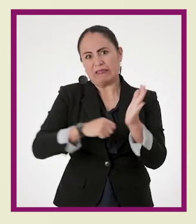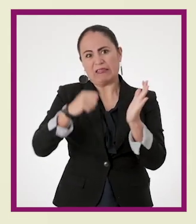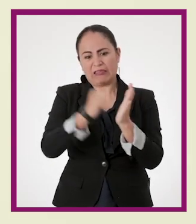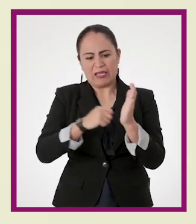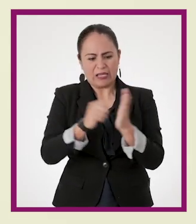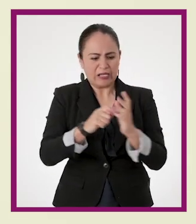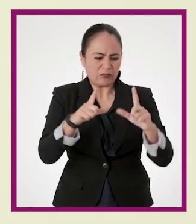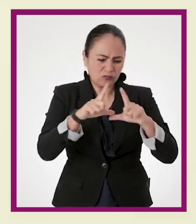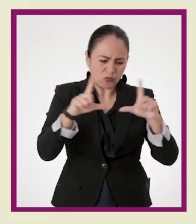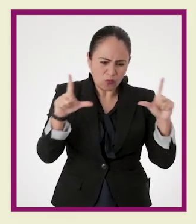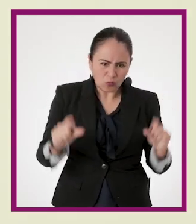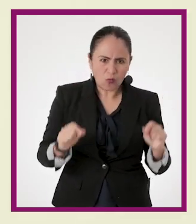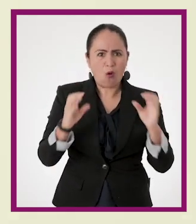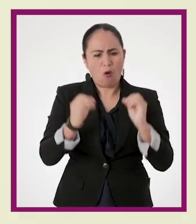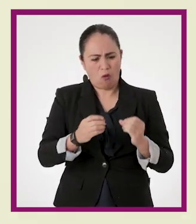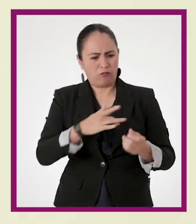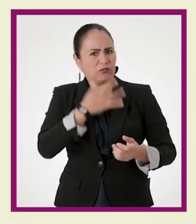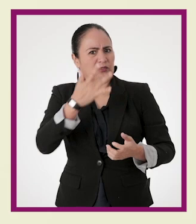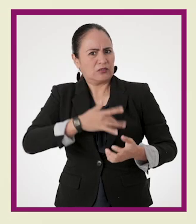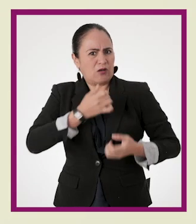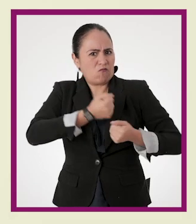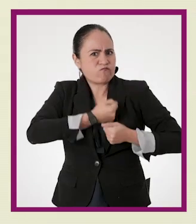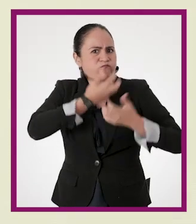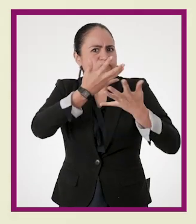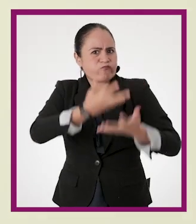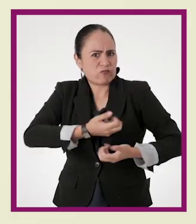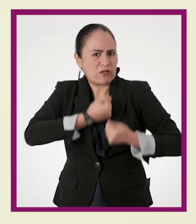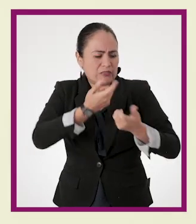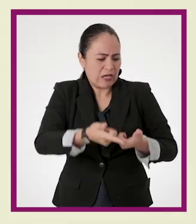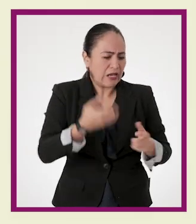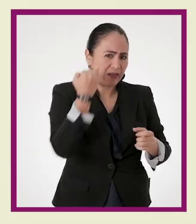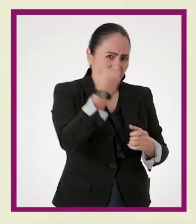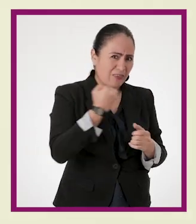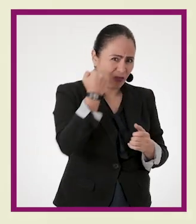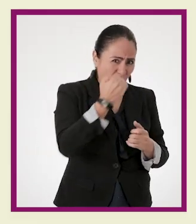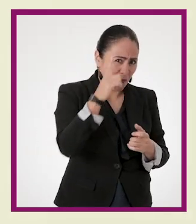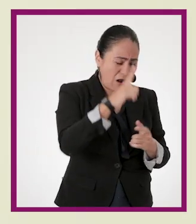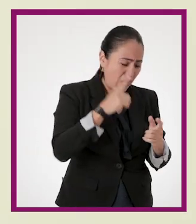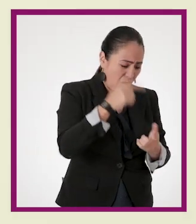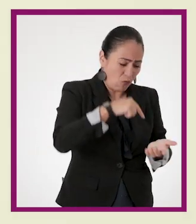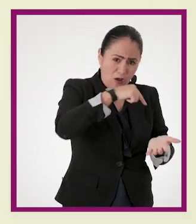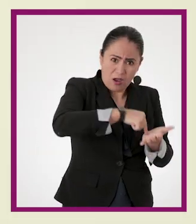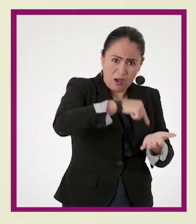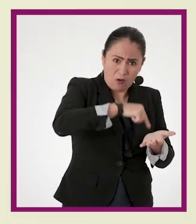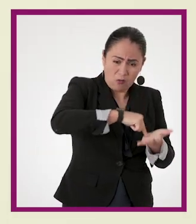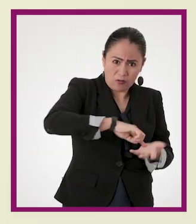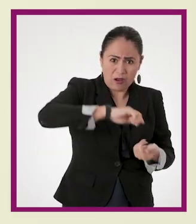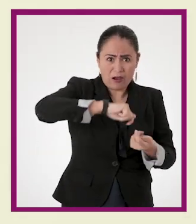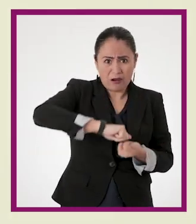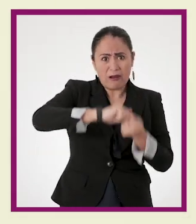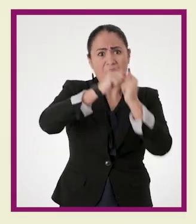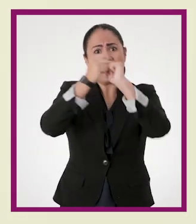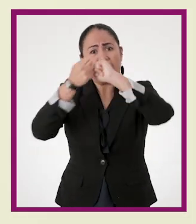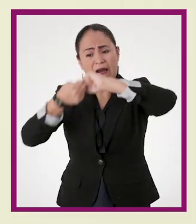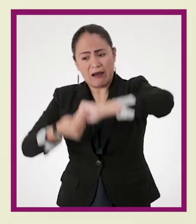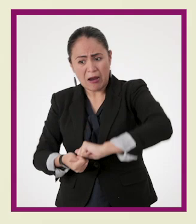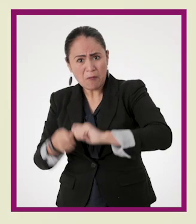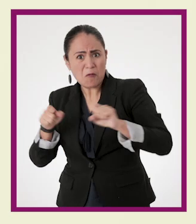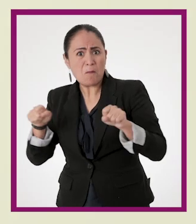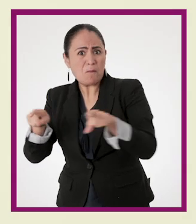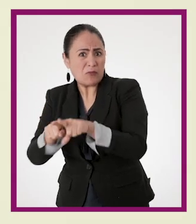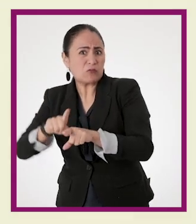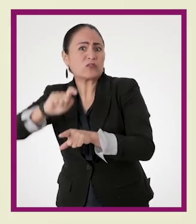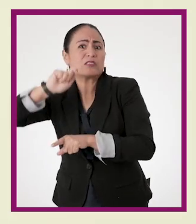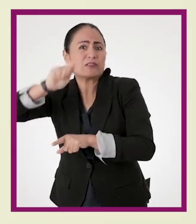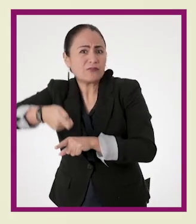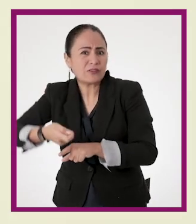traducción de textos literarios, de poesía, en los que se busca verter de una lengua a otra la materialidad misma